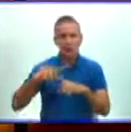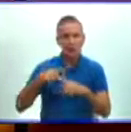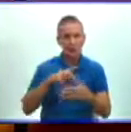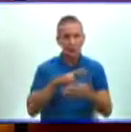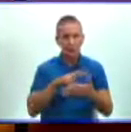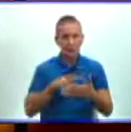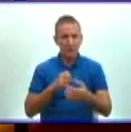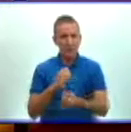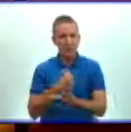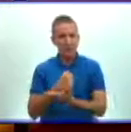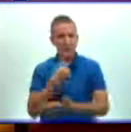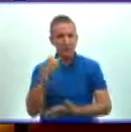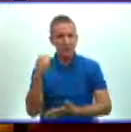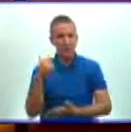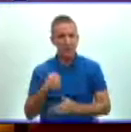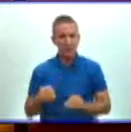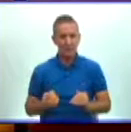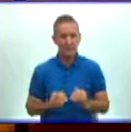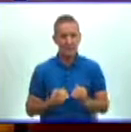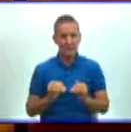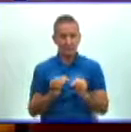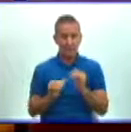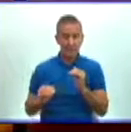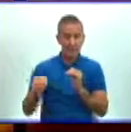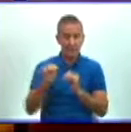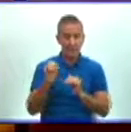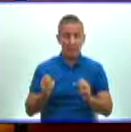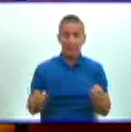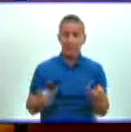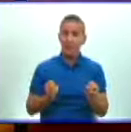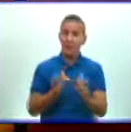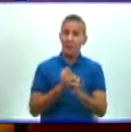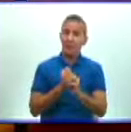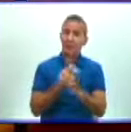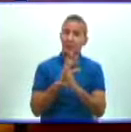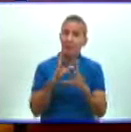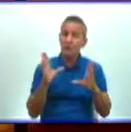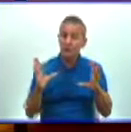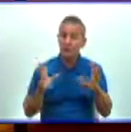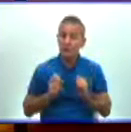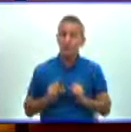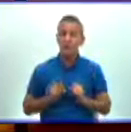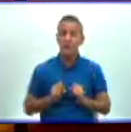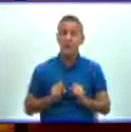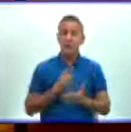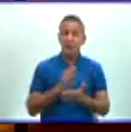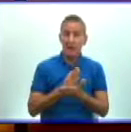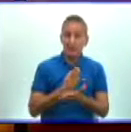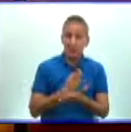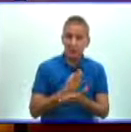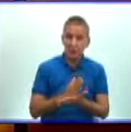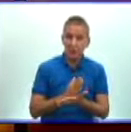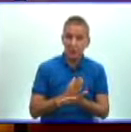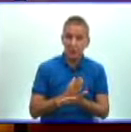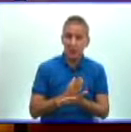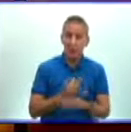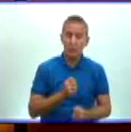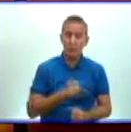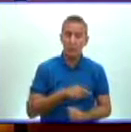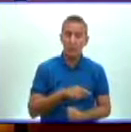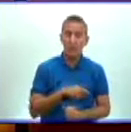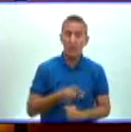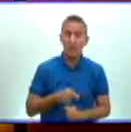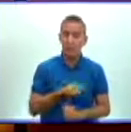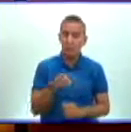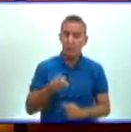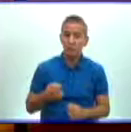para lograr mayor claridad. O sea, es una clase para que usted también vaya a donde está su